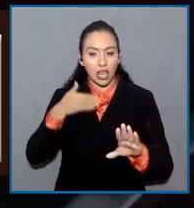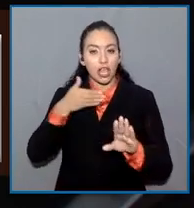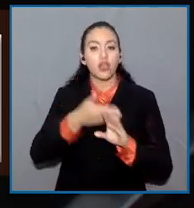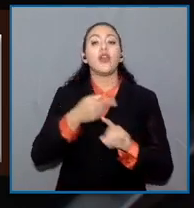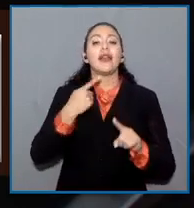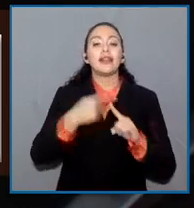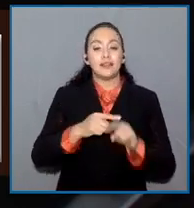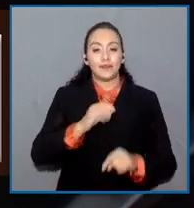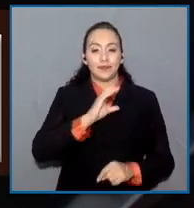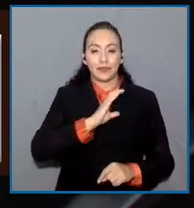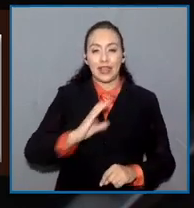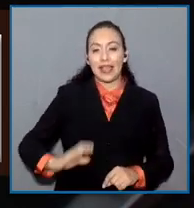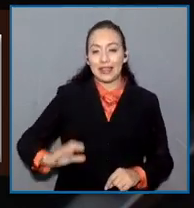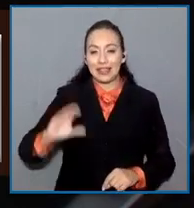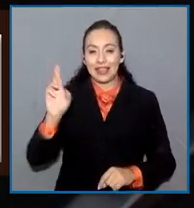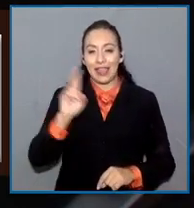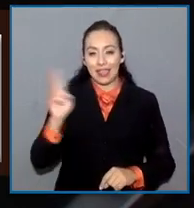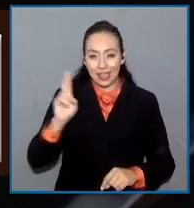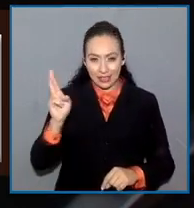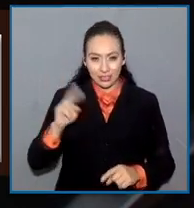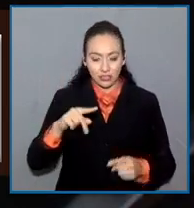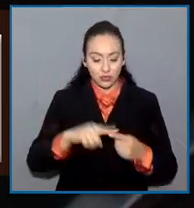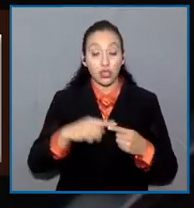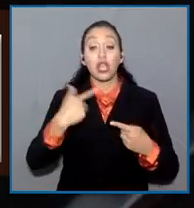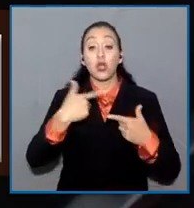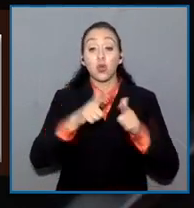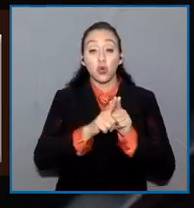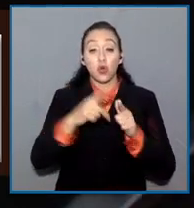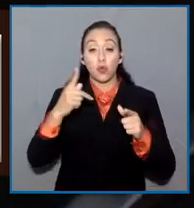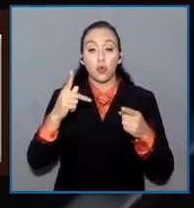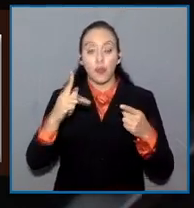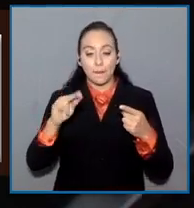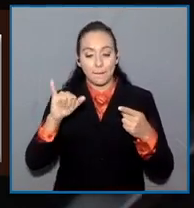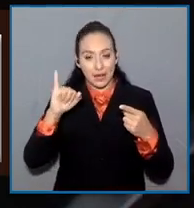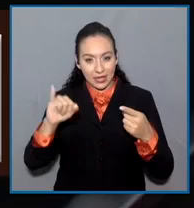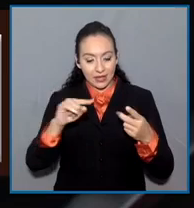de cuidado a los partidos políticos Acción Nacional, Revolución